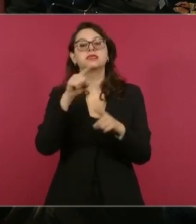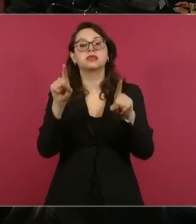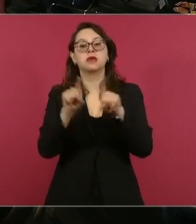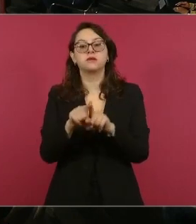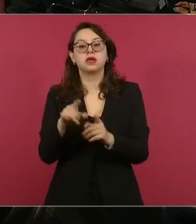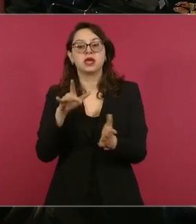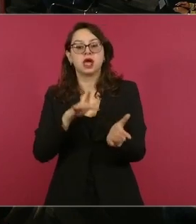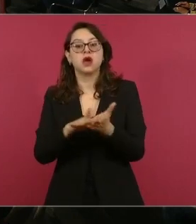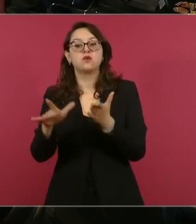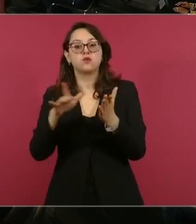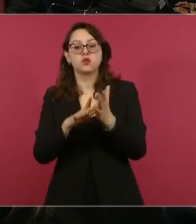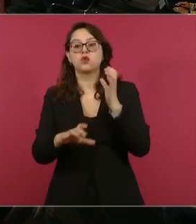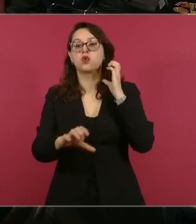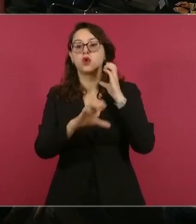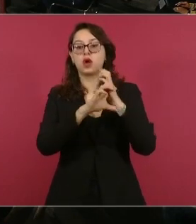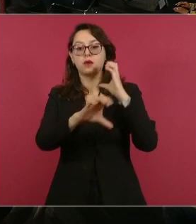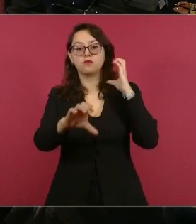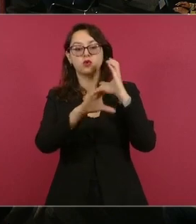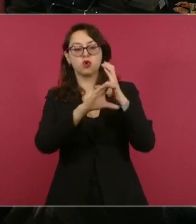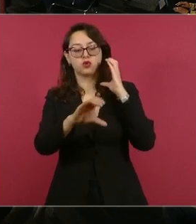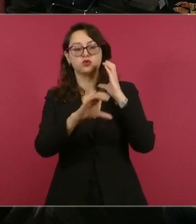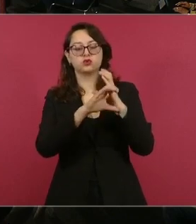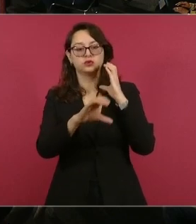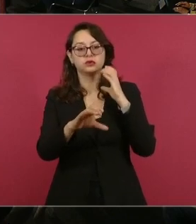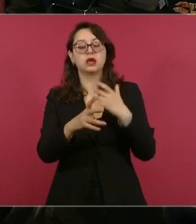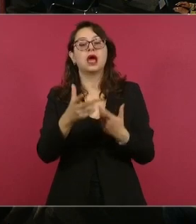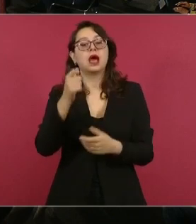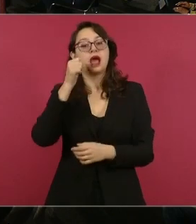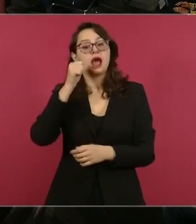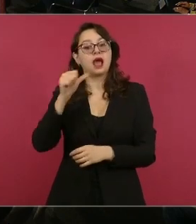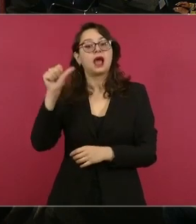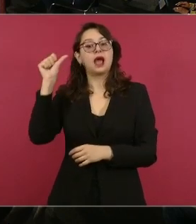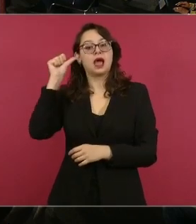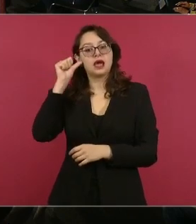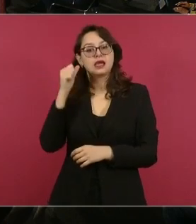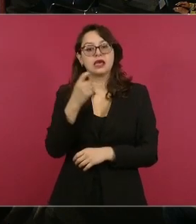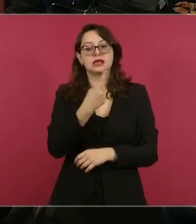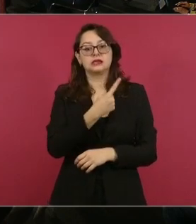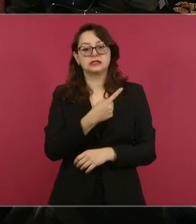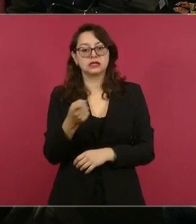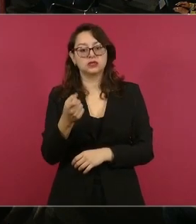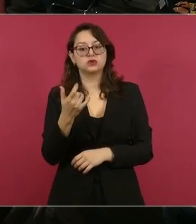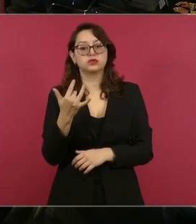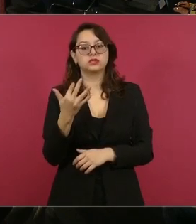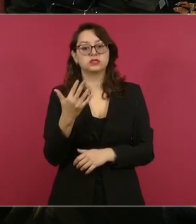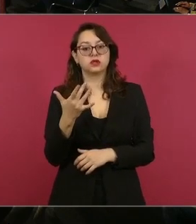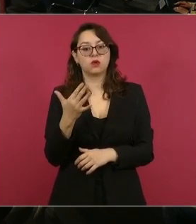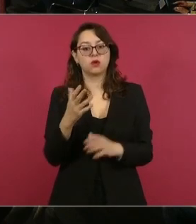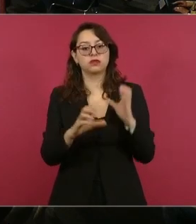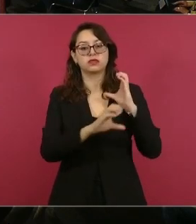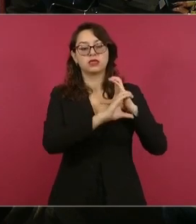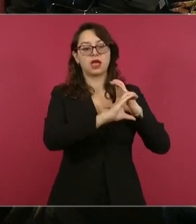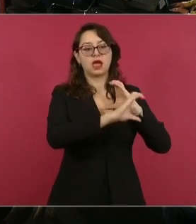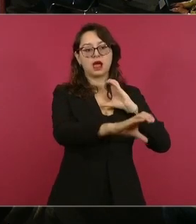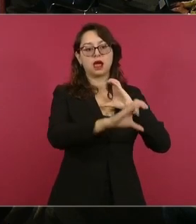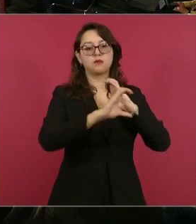a turistas y a locales, el día de ayer hubo 150 autobuses